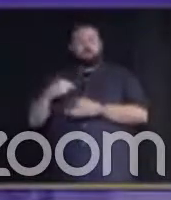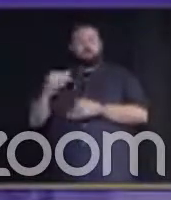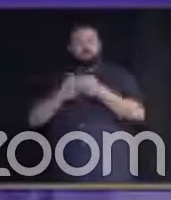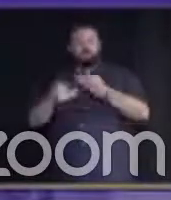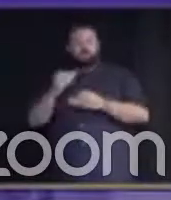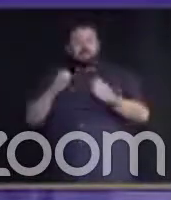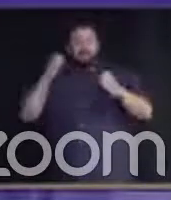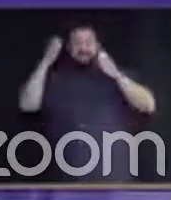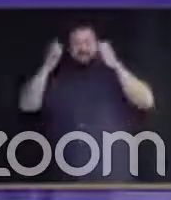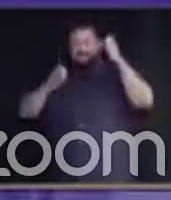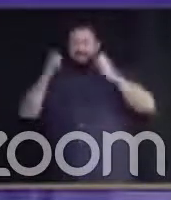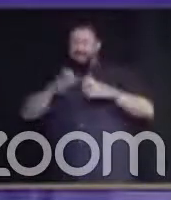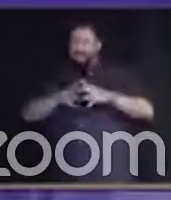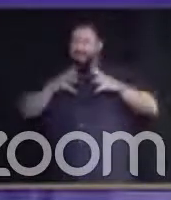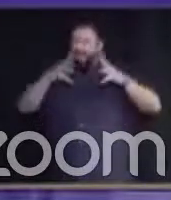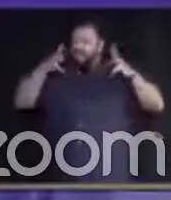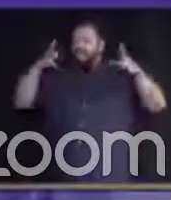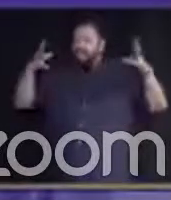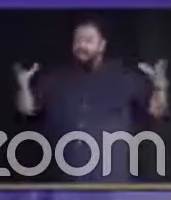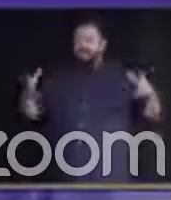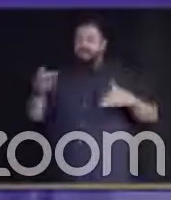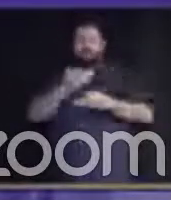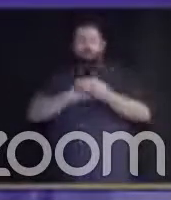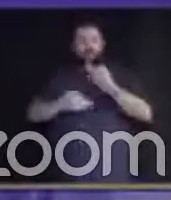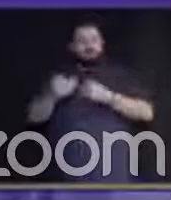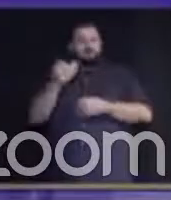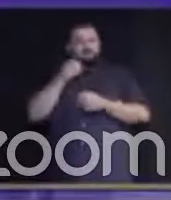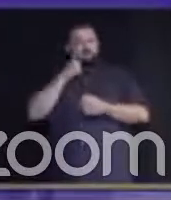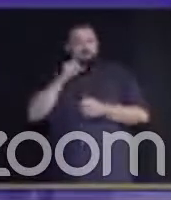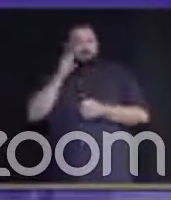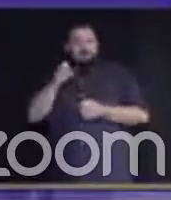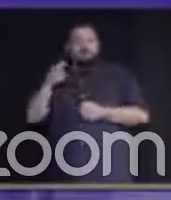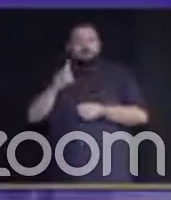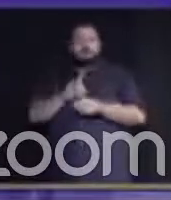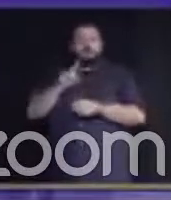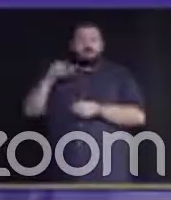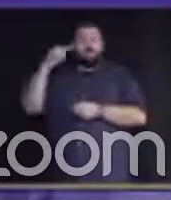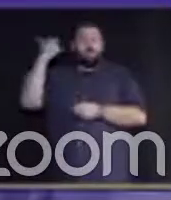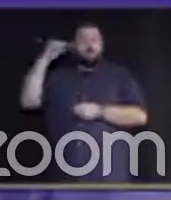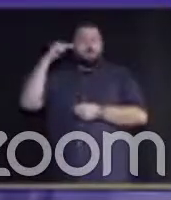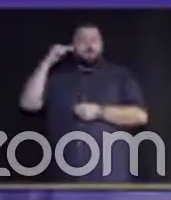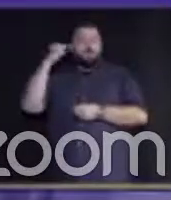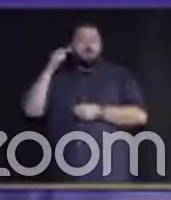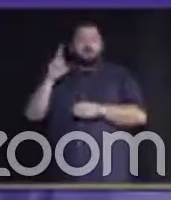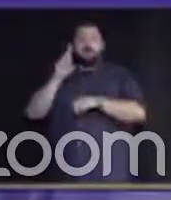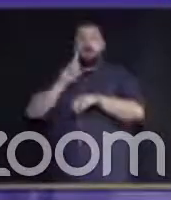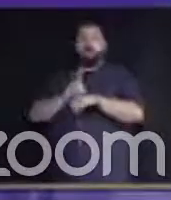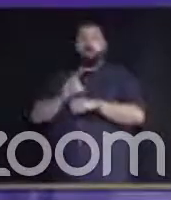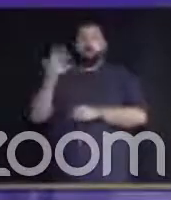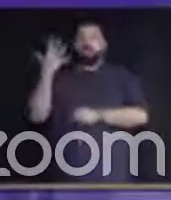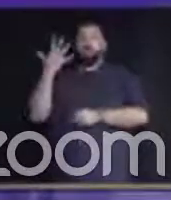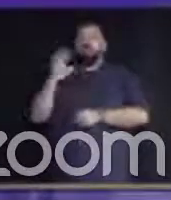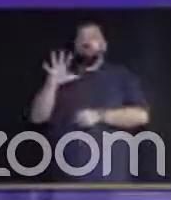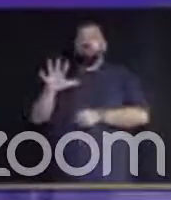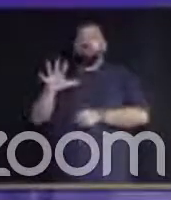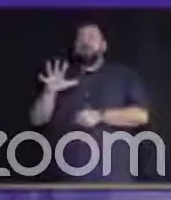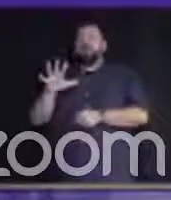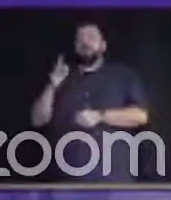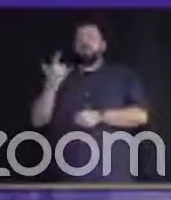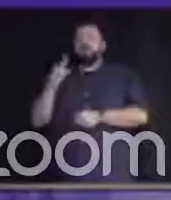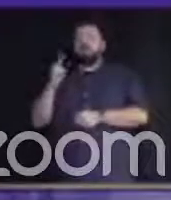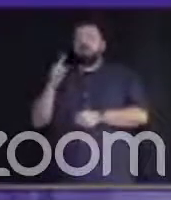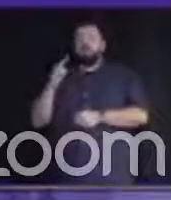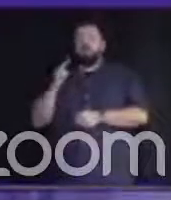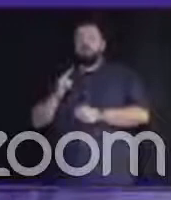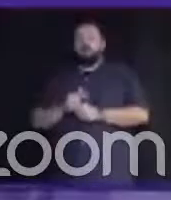de oportunidad más grande digital. Es una transmisión que vamos a hacer desde Guadalajara el 10 de julio, o sea,